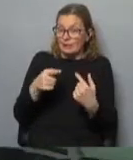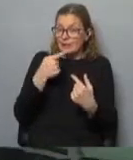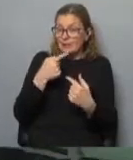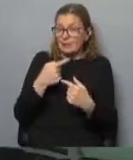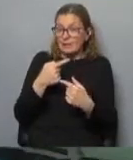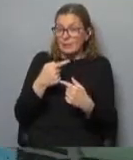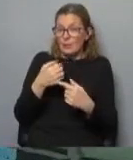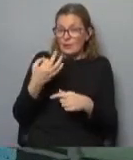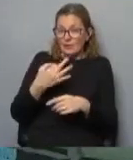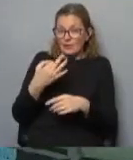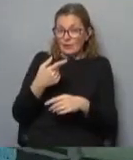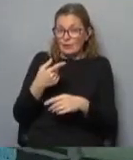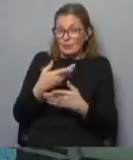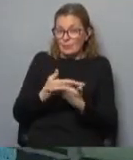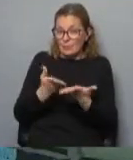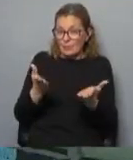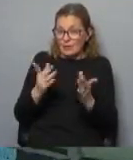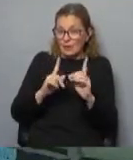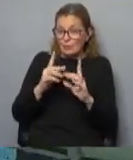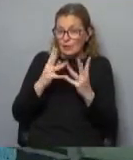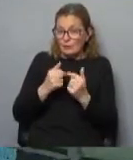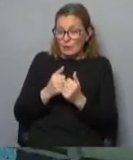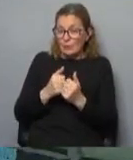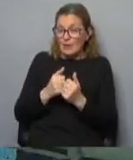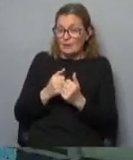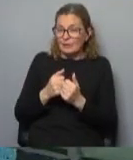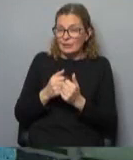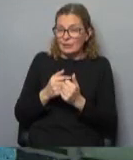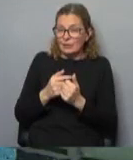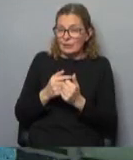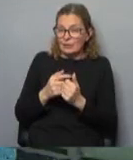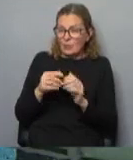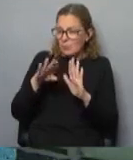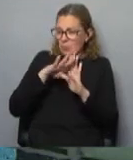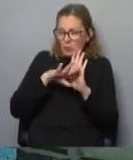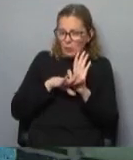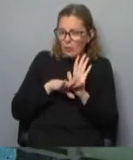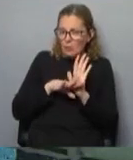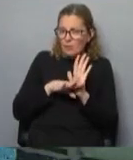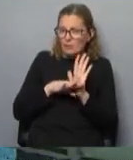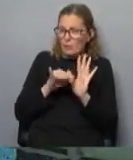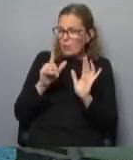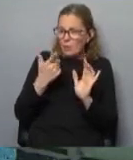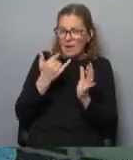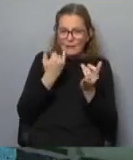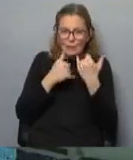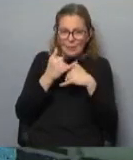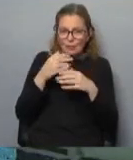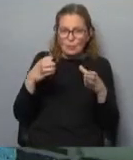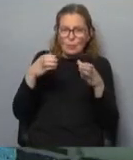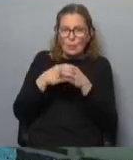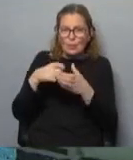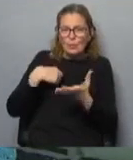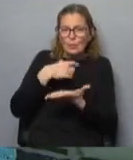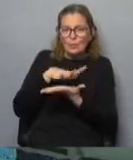cecilia pero en realidad lo que expone de alguna manera con mucha fuerza es que no tenemos protocolos que no tenemos información como comunidad como